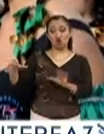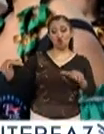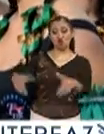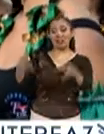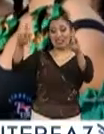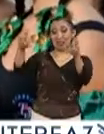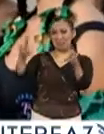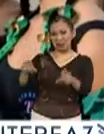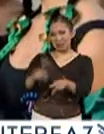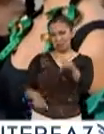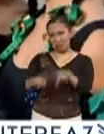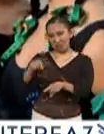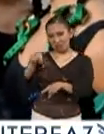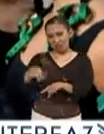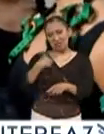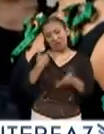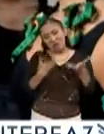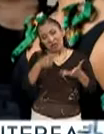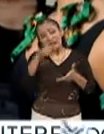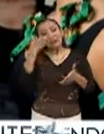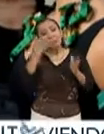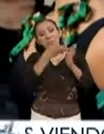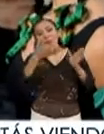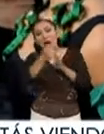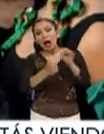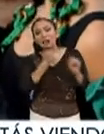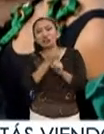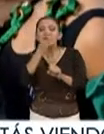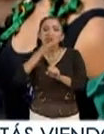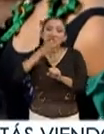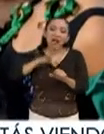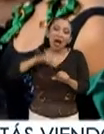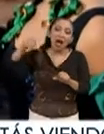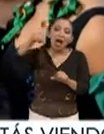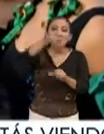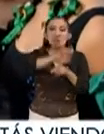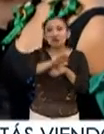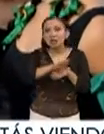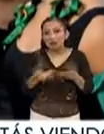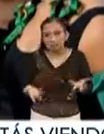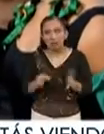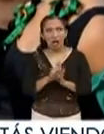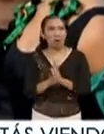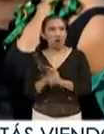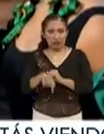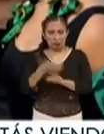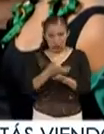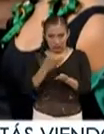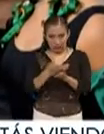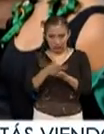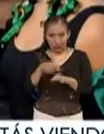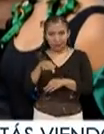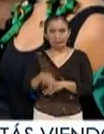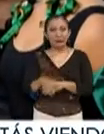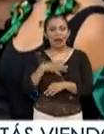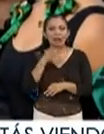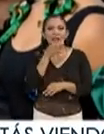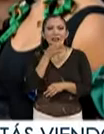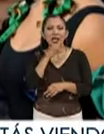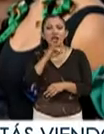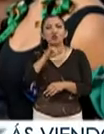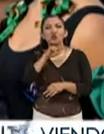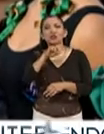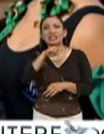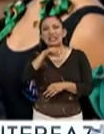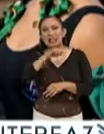son temáticas y dependen mucho también de la época del año y de las fiestas que se realicen en Brasil. Por ejemplo, en este caso tenemos las fiestas